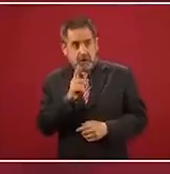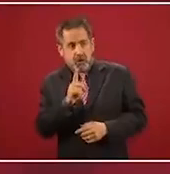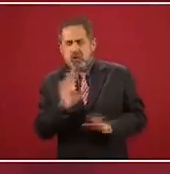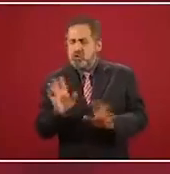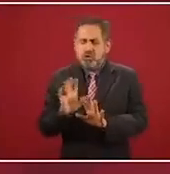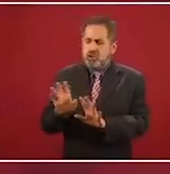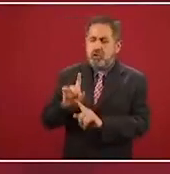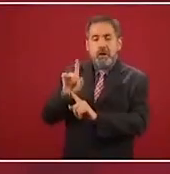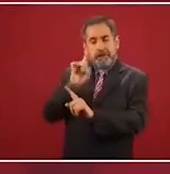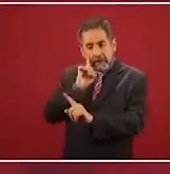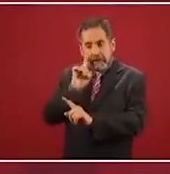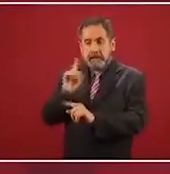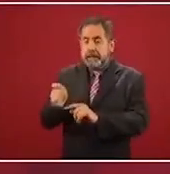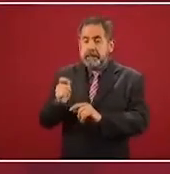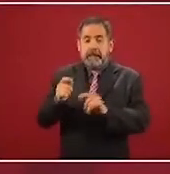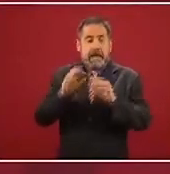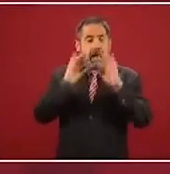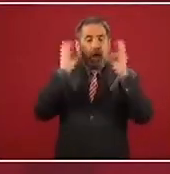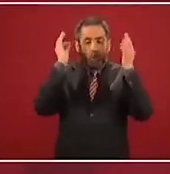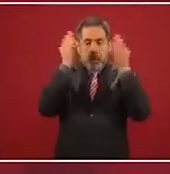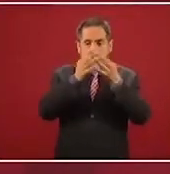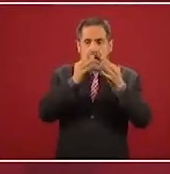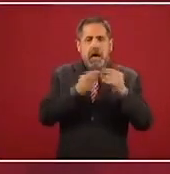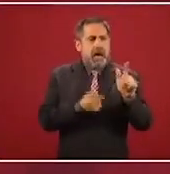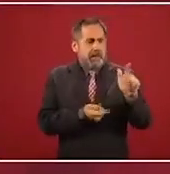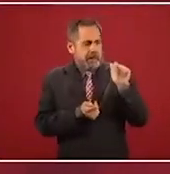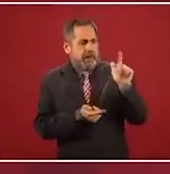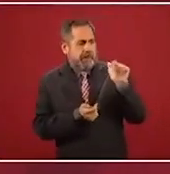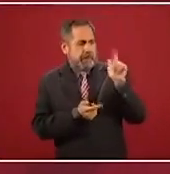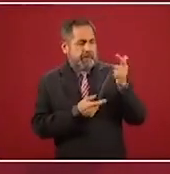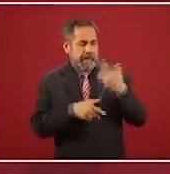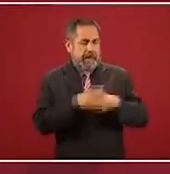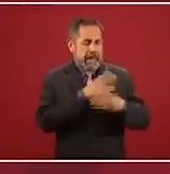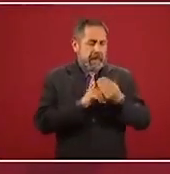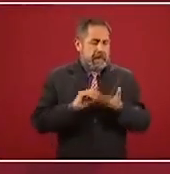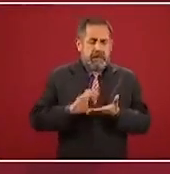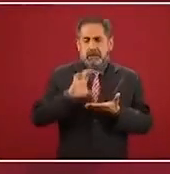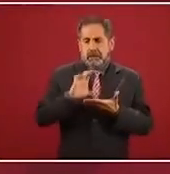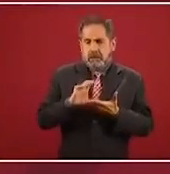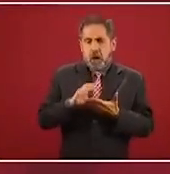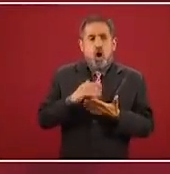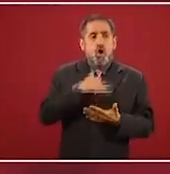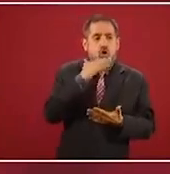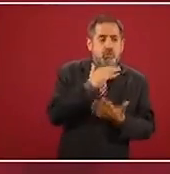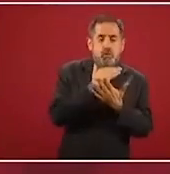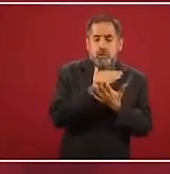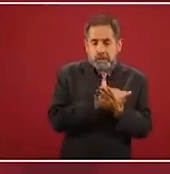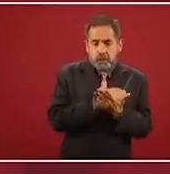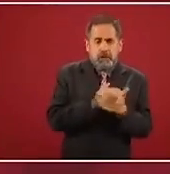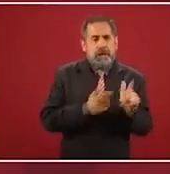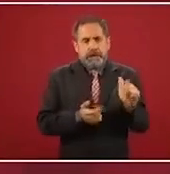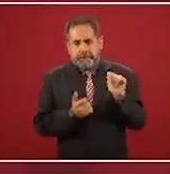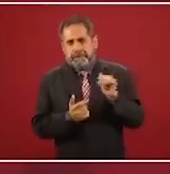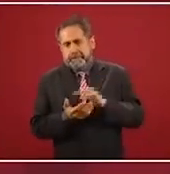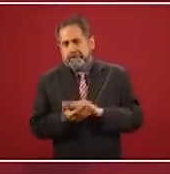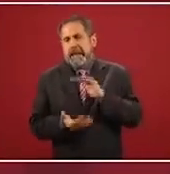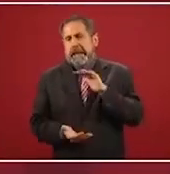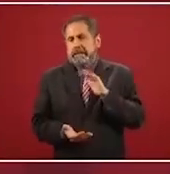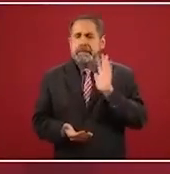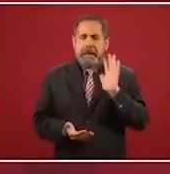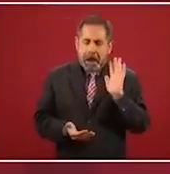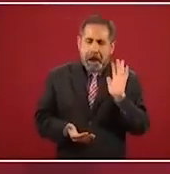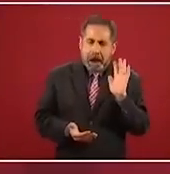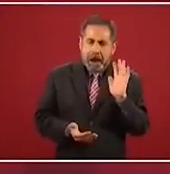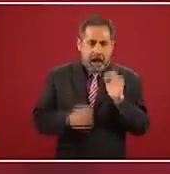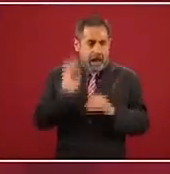Repito, aduana permite muchos ingresos y entre menos corrupción, más ingresos. Y si se